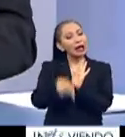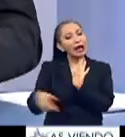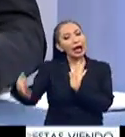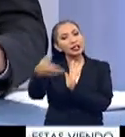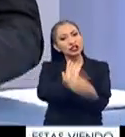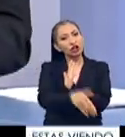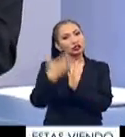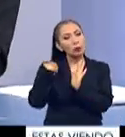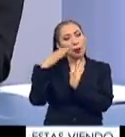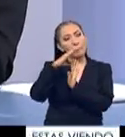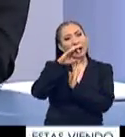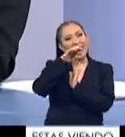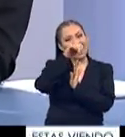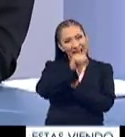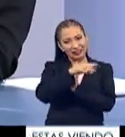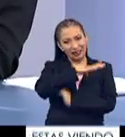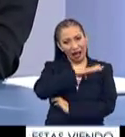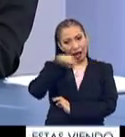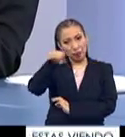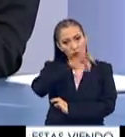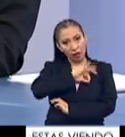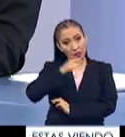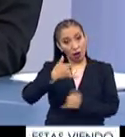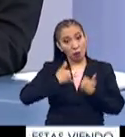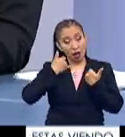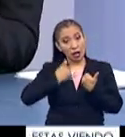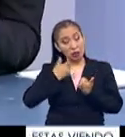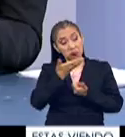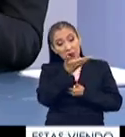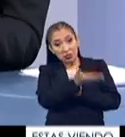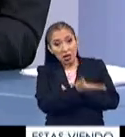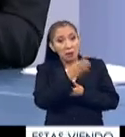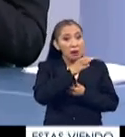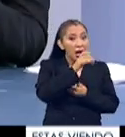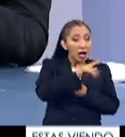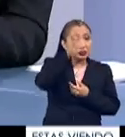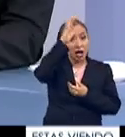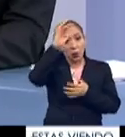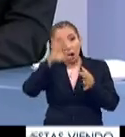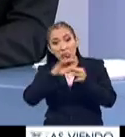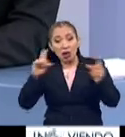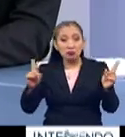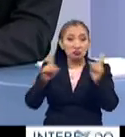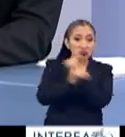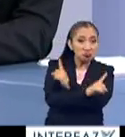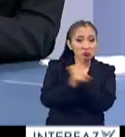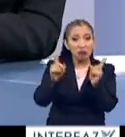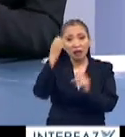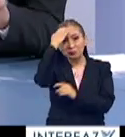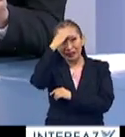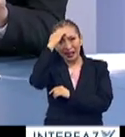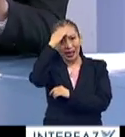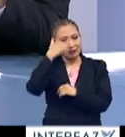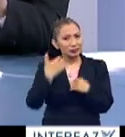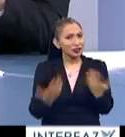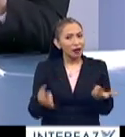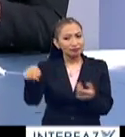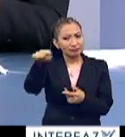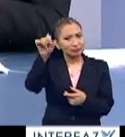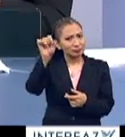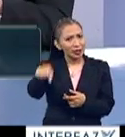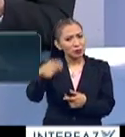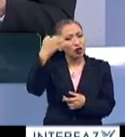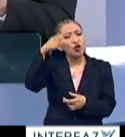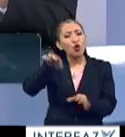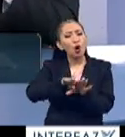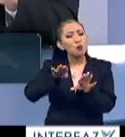estos modelos de becas que pueden acceder los jóvenes. Becas, convenios, intercambios y, por supuesto, la experiencia pues, de ellos